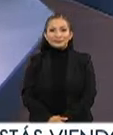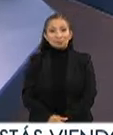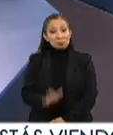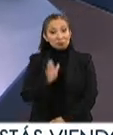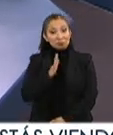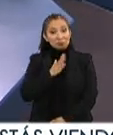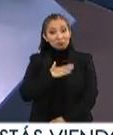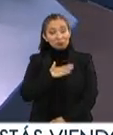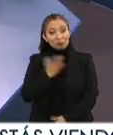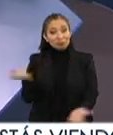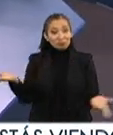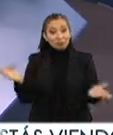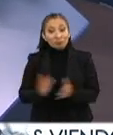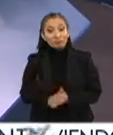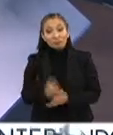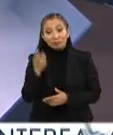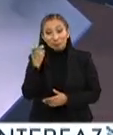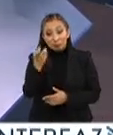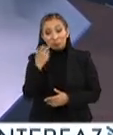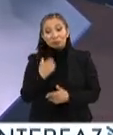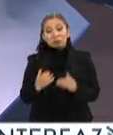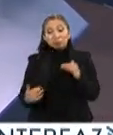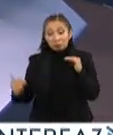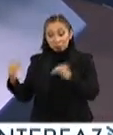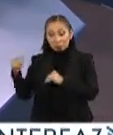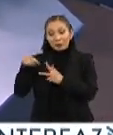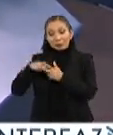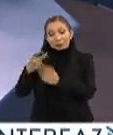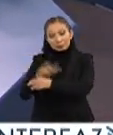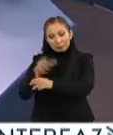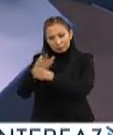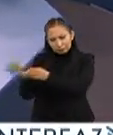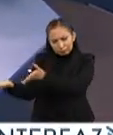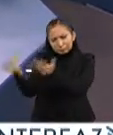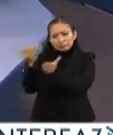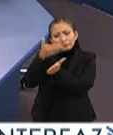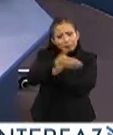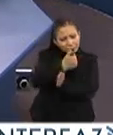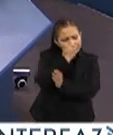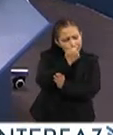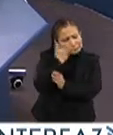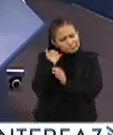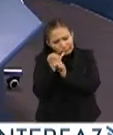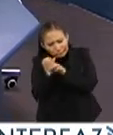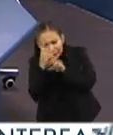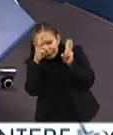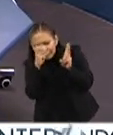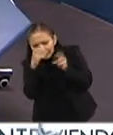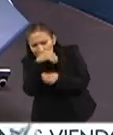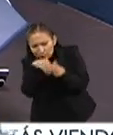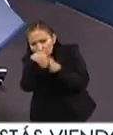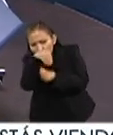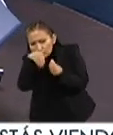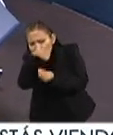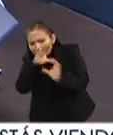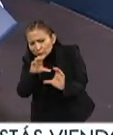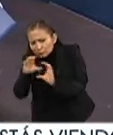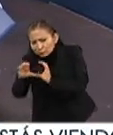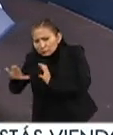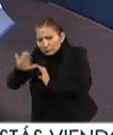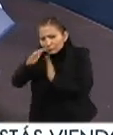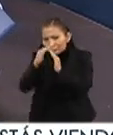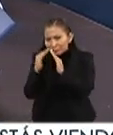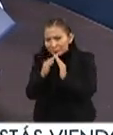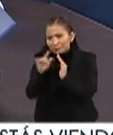Bueno, pues... Desde este nivel se empieza a involucrar a los alumnos en los temas de sustentabilidad, como bien lo